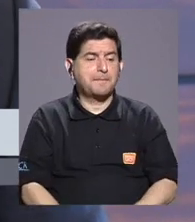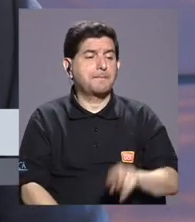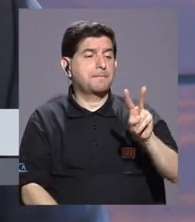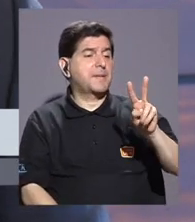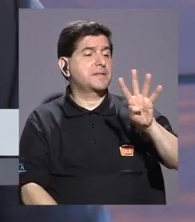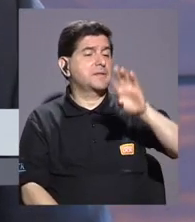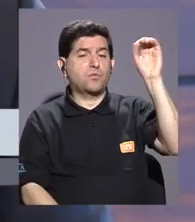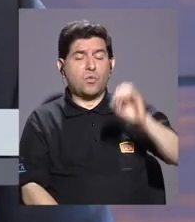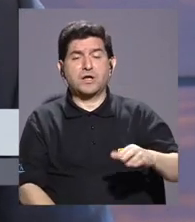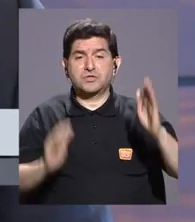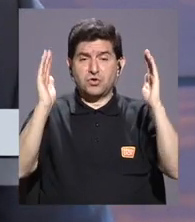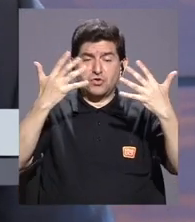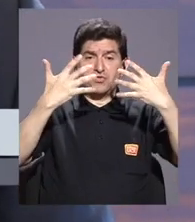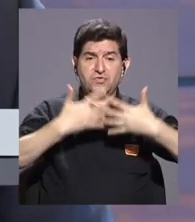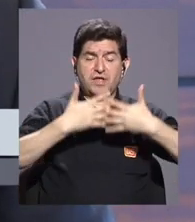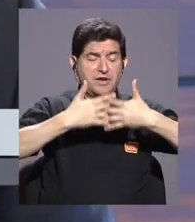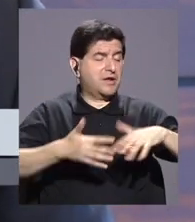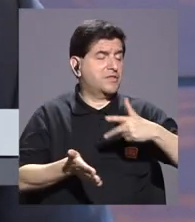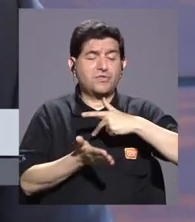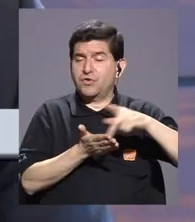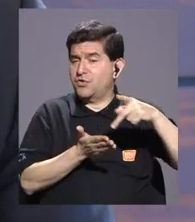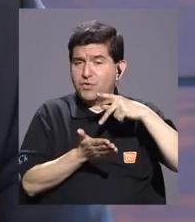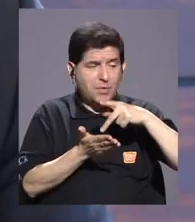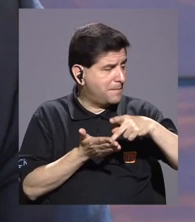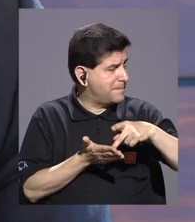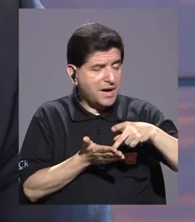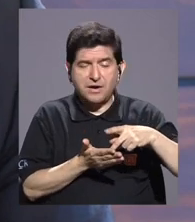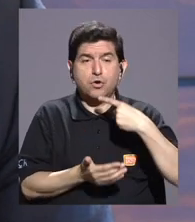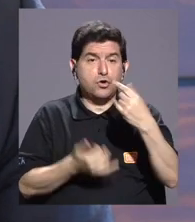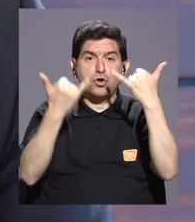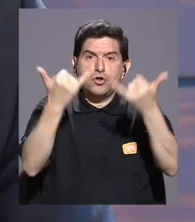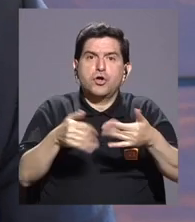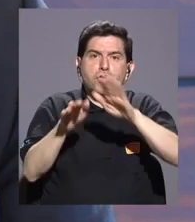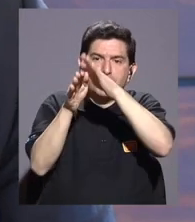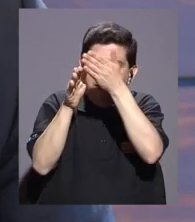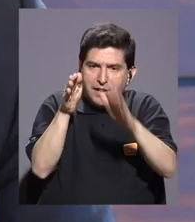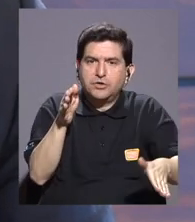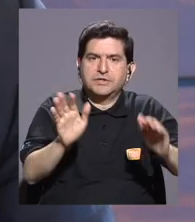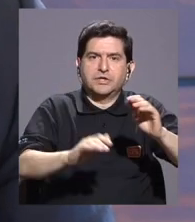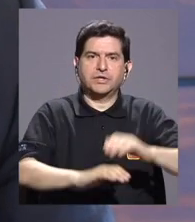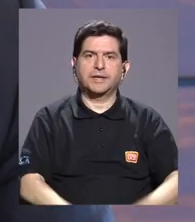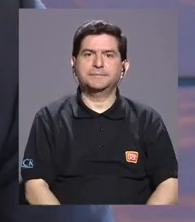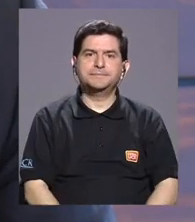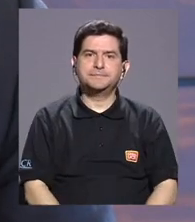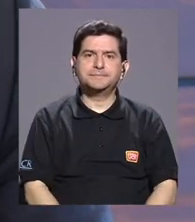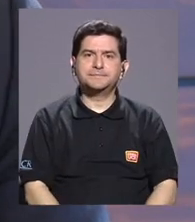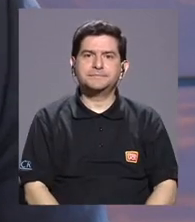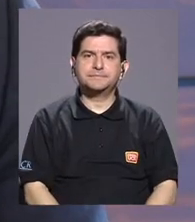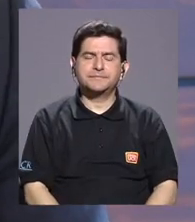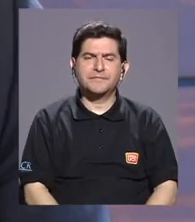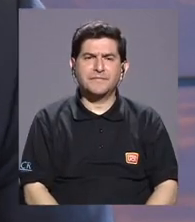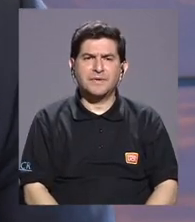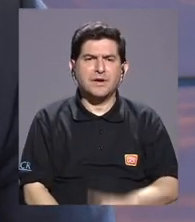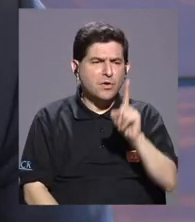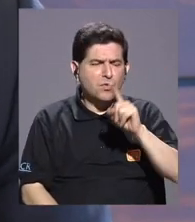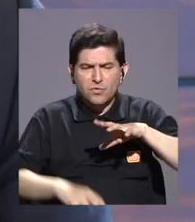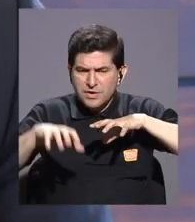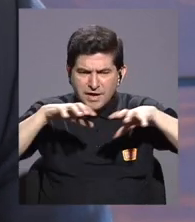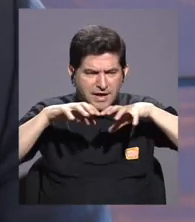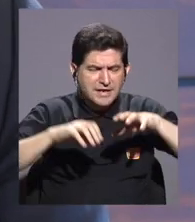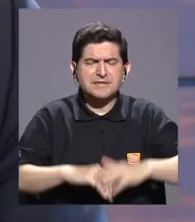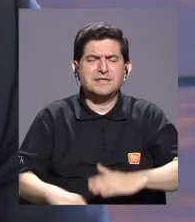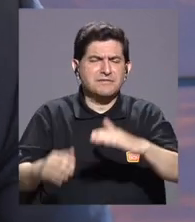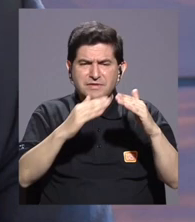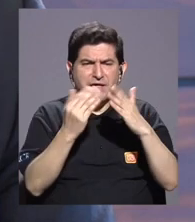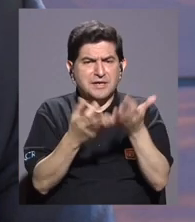El 24% de las megaempresas no pagan, ya lo había dicho Contraloría. Un ejercicio ciudadano que